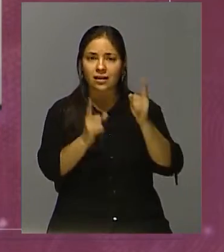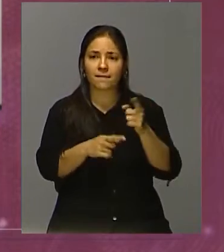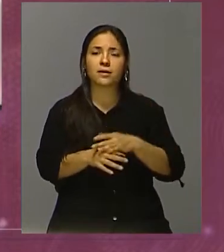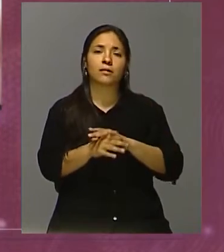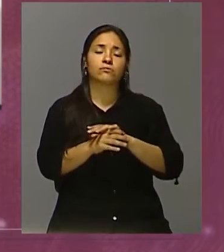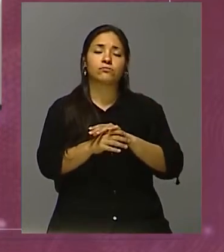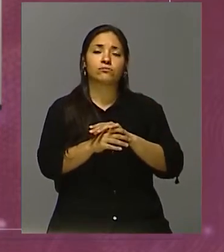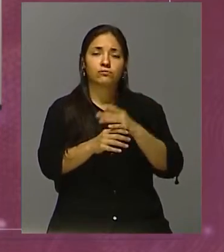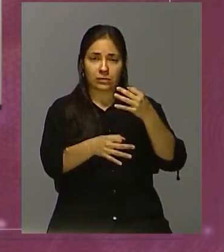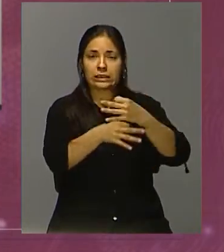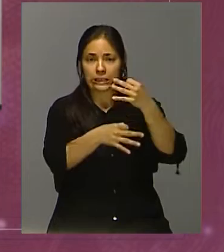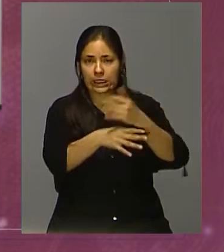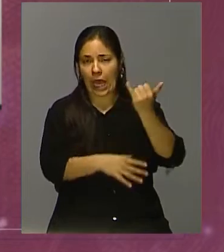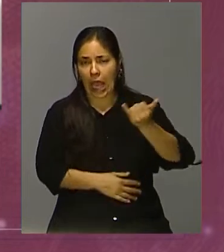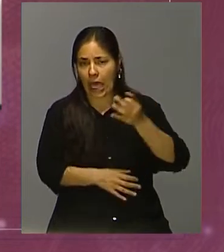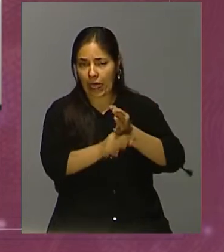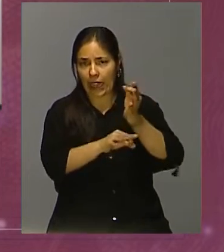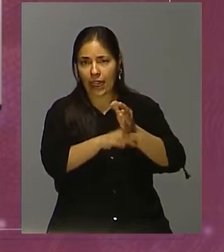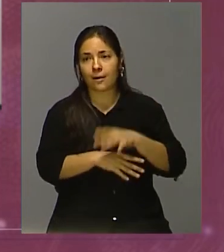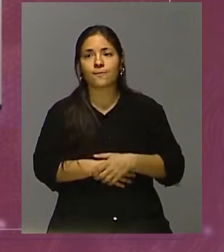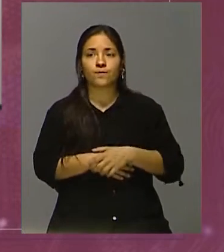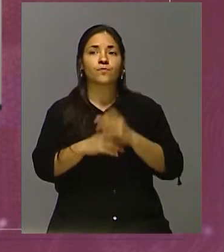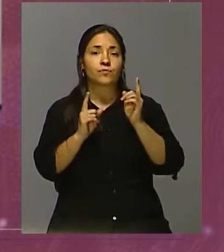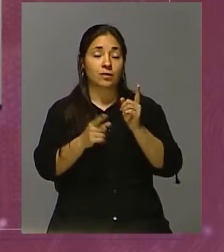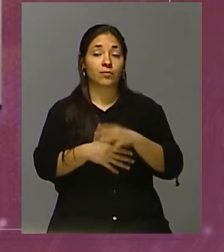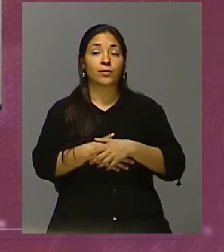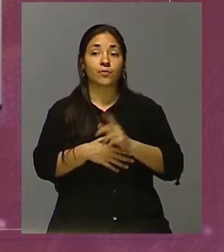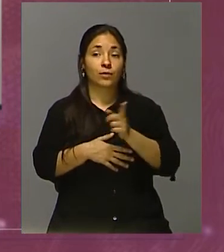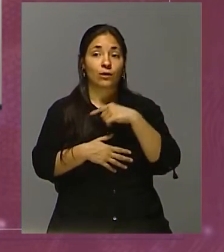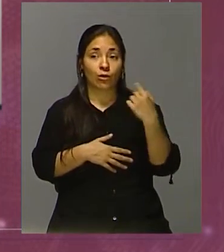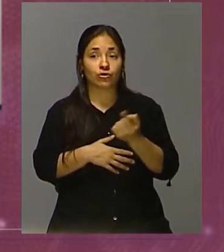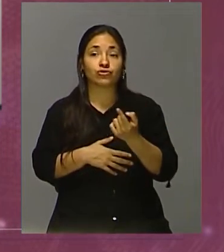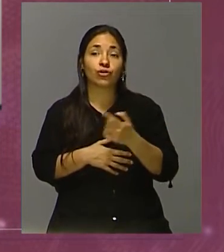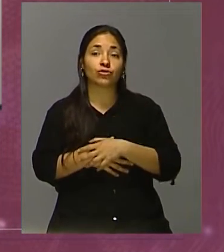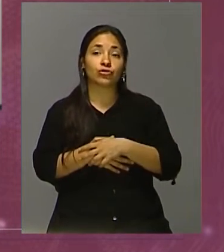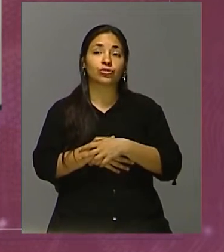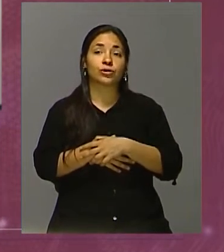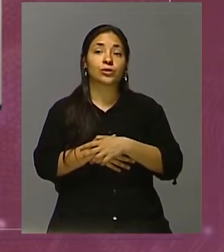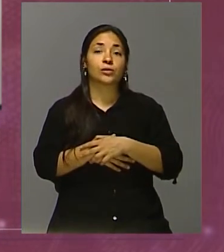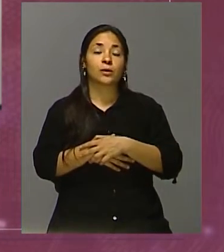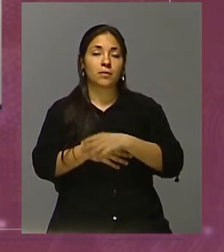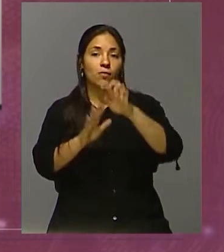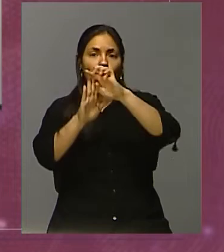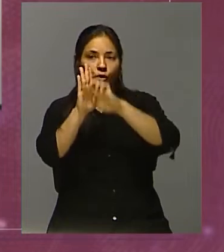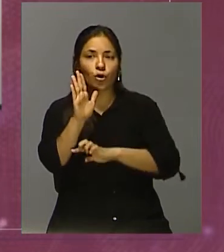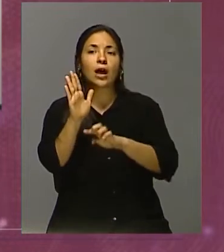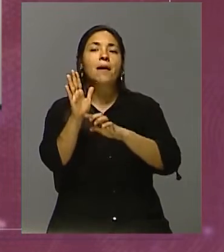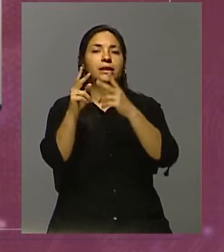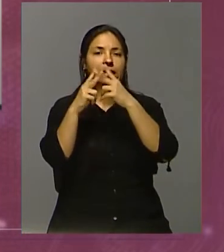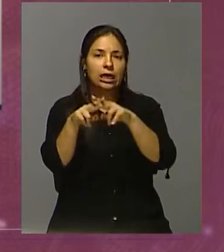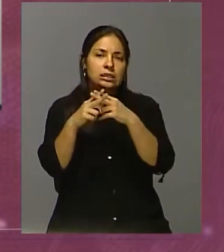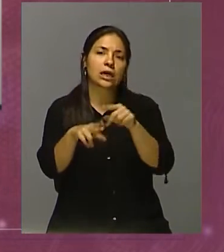eso. Entonces, ¿qué diferencia cuando nosotros nos planteamos los programas que vamos a llevar adelante, los talleres?